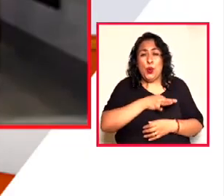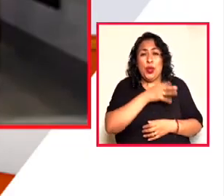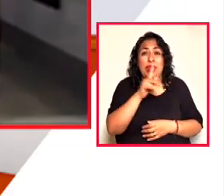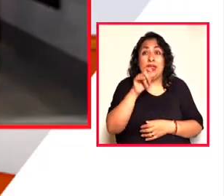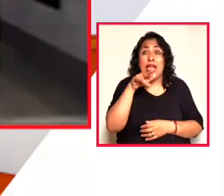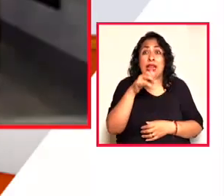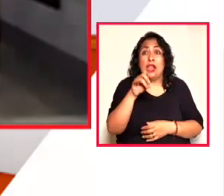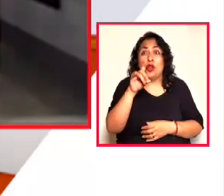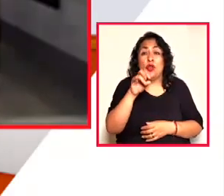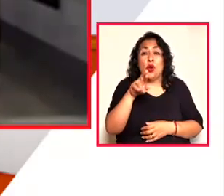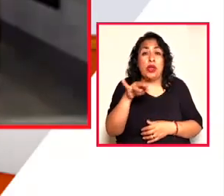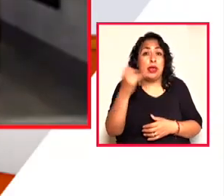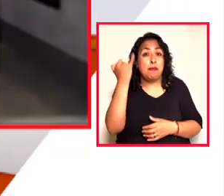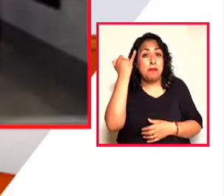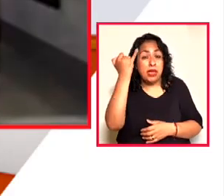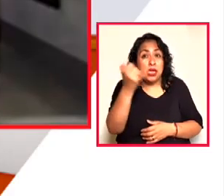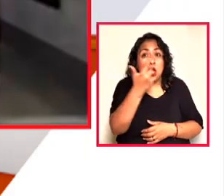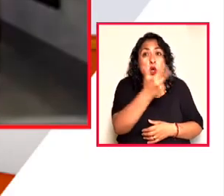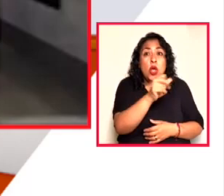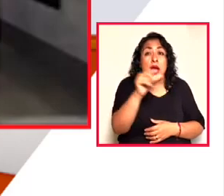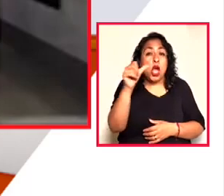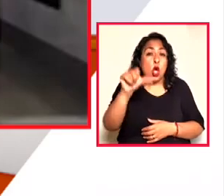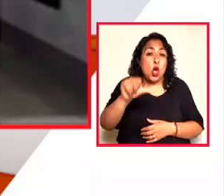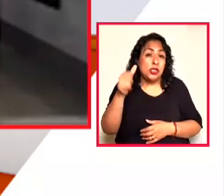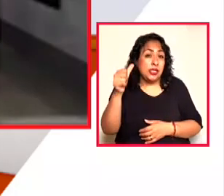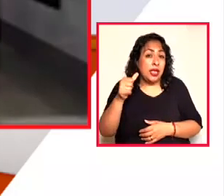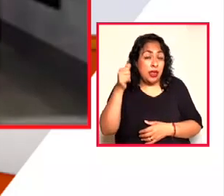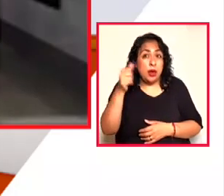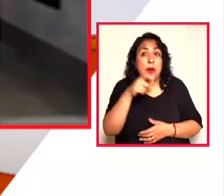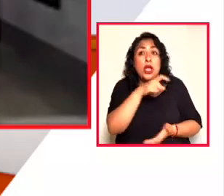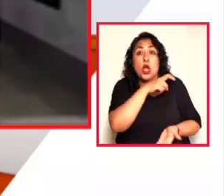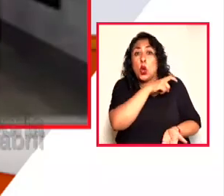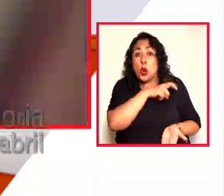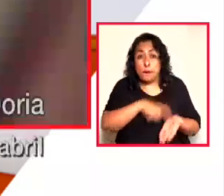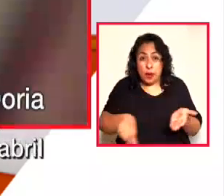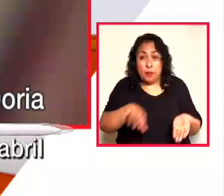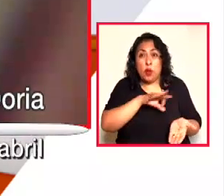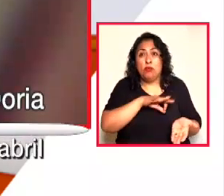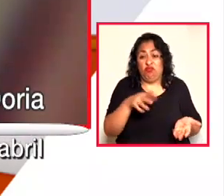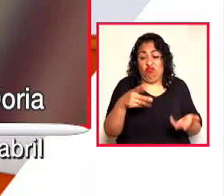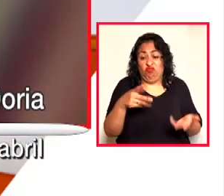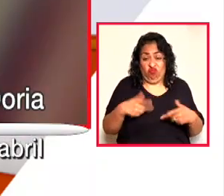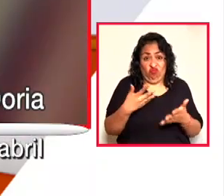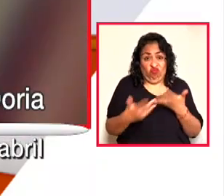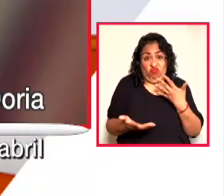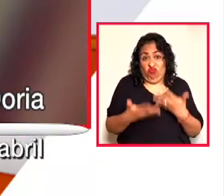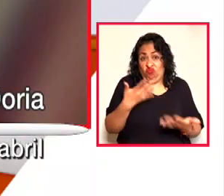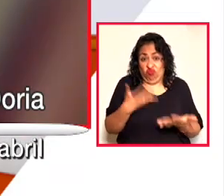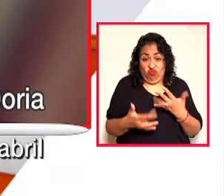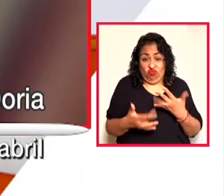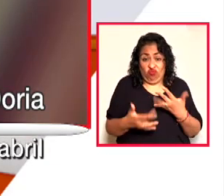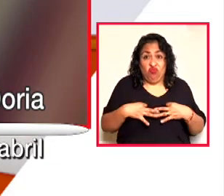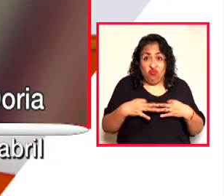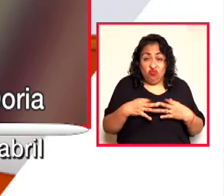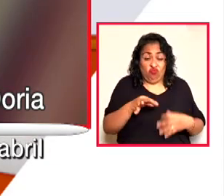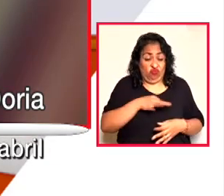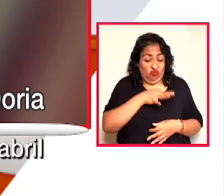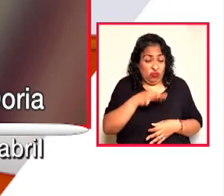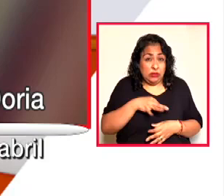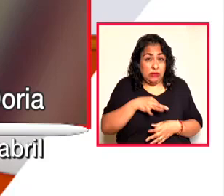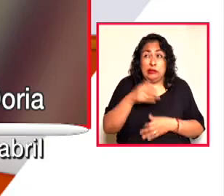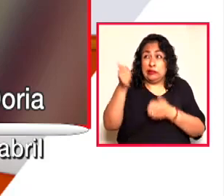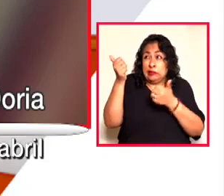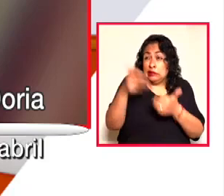Imagínense, es del 8 al 11 de abril, vamos a poder adquirir de manos artesanas textiles bordados provenientes